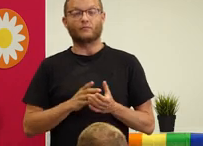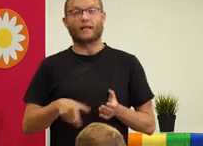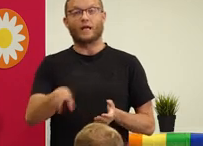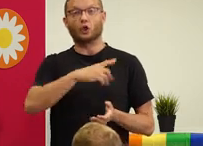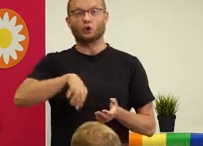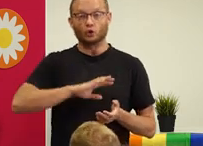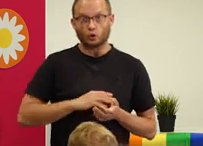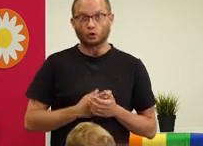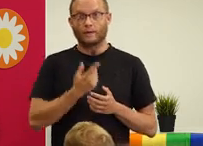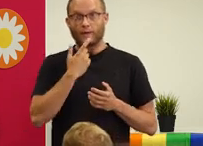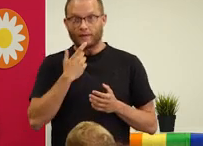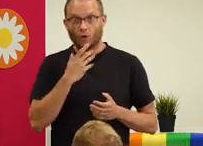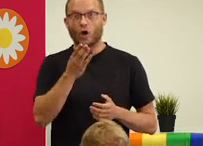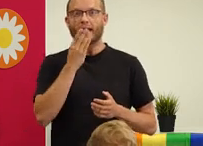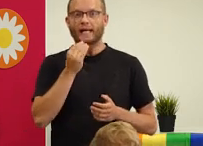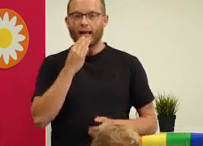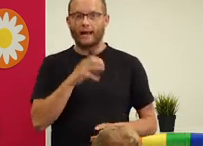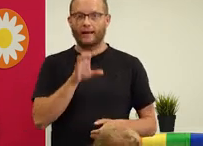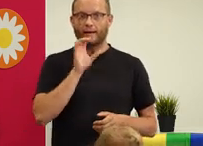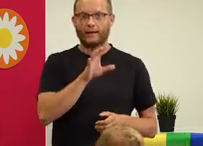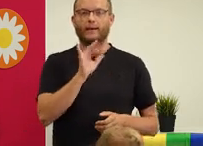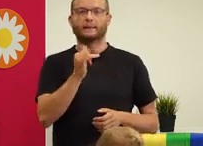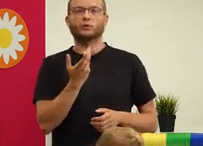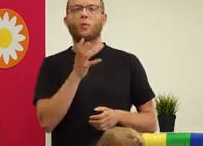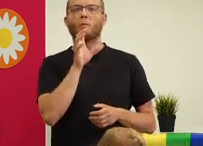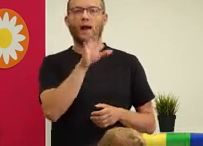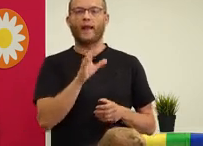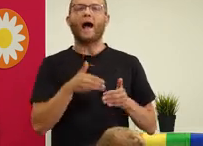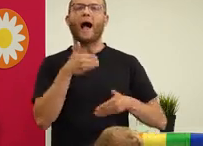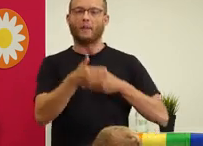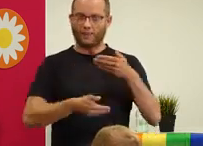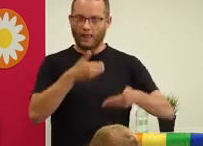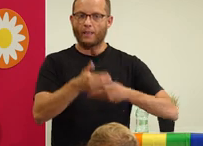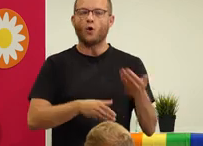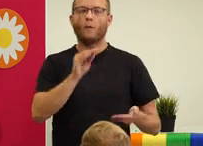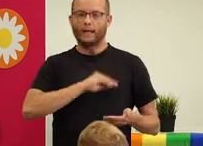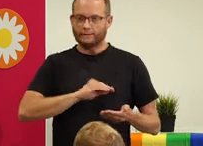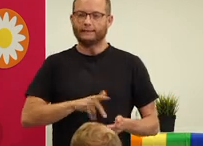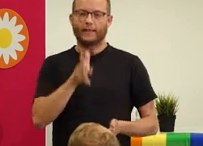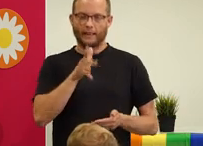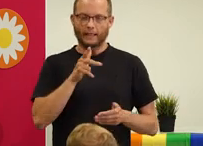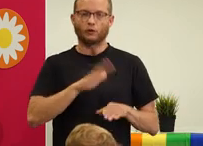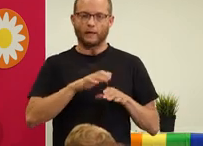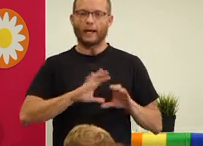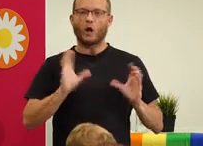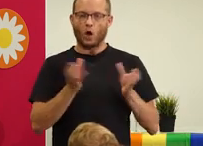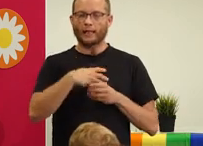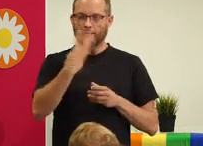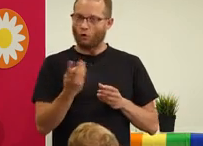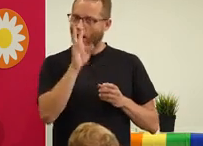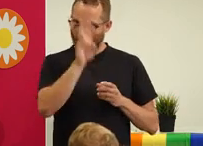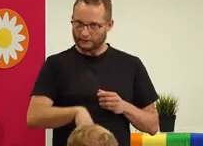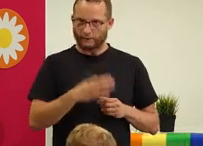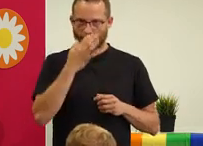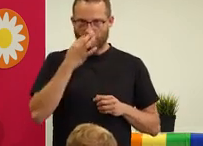Nosotros no negamos que Israel sea un país en el que ha avanzado bastante en derechos para el colectivo, ¿vale?